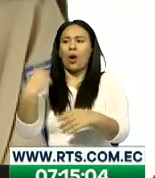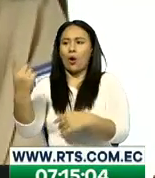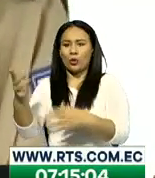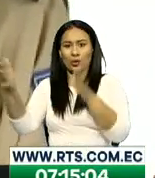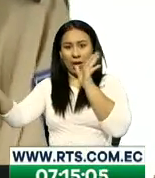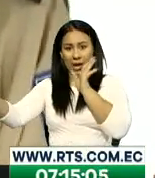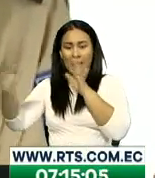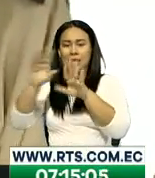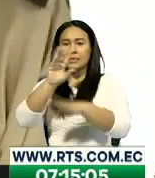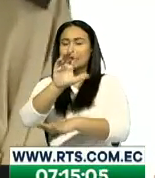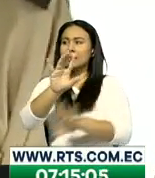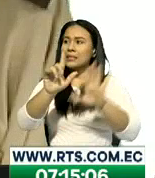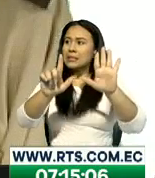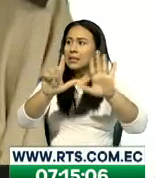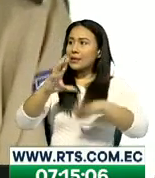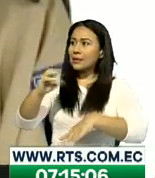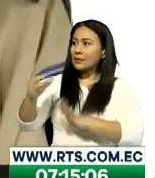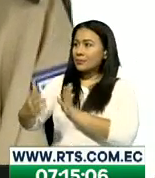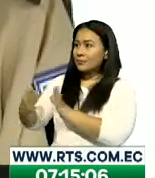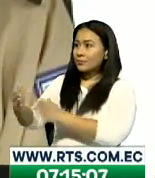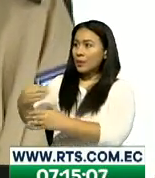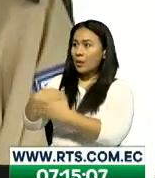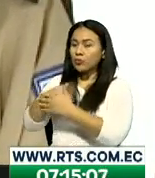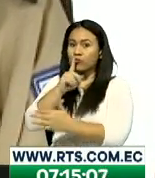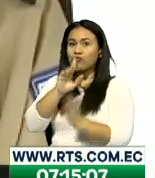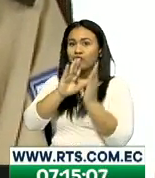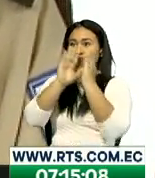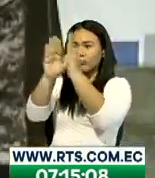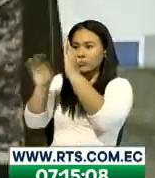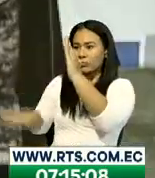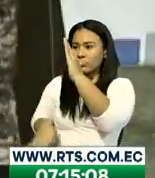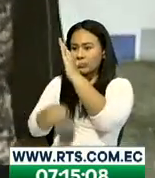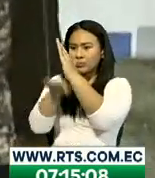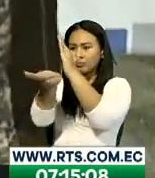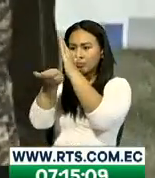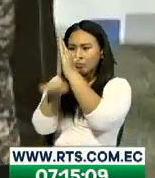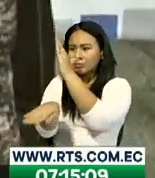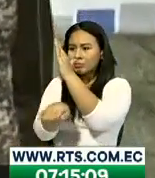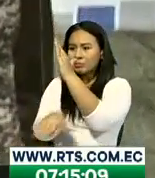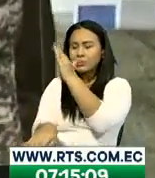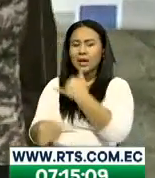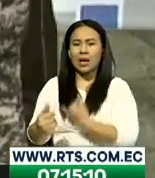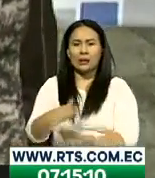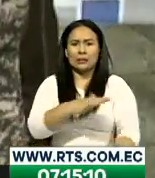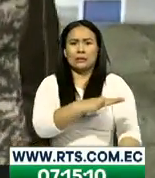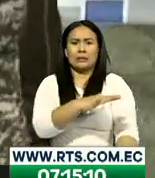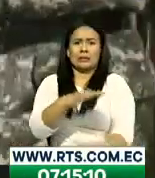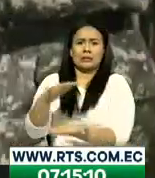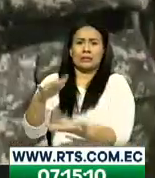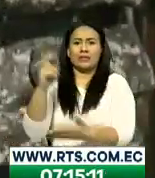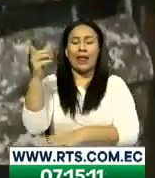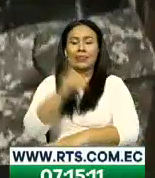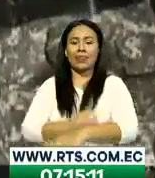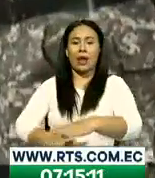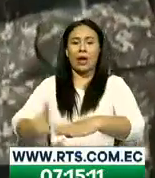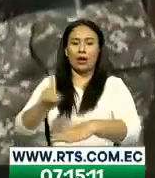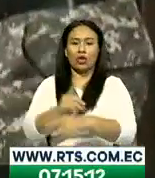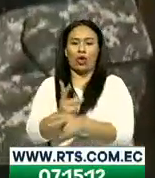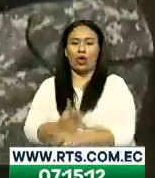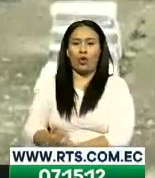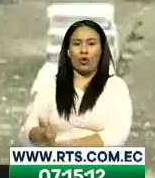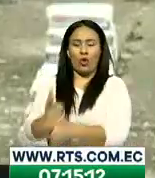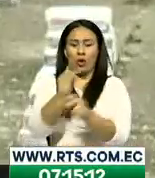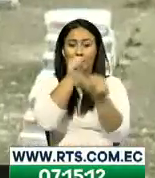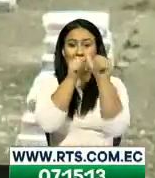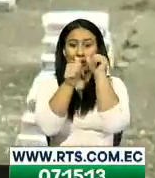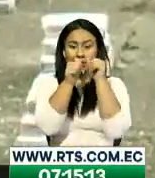770 paquetes camuflados en los compartimentos que tienen este tipo de transporte. En términos de volumen, afirmó el director nacional de antinarcóticos, Carlos